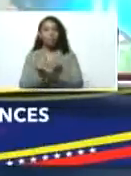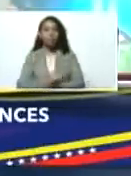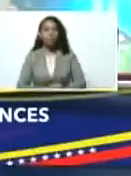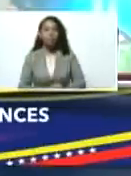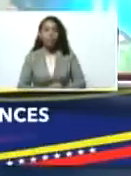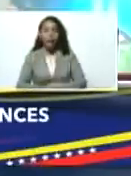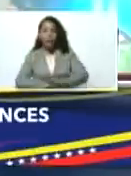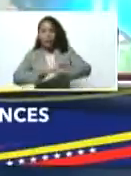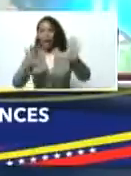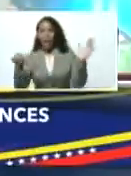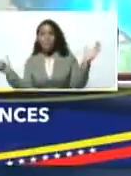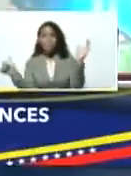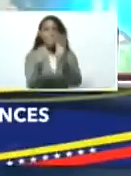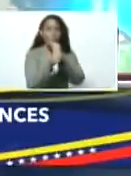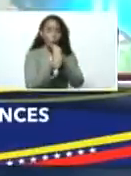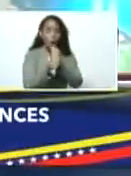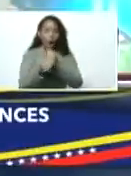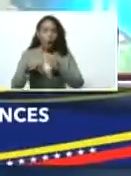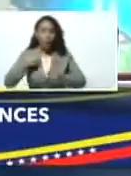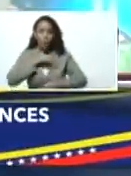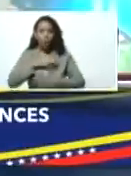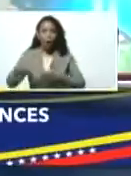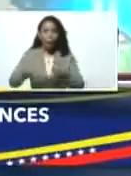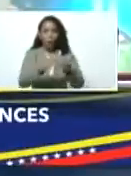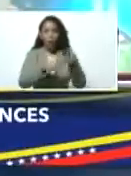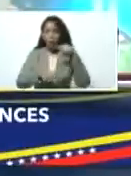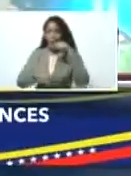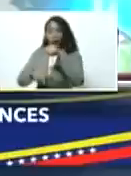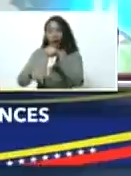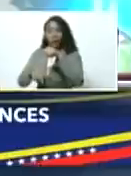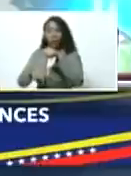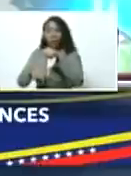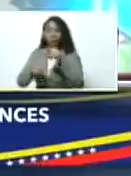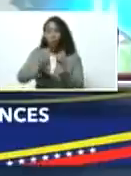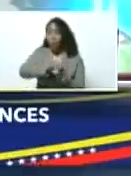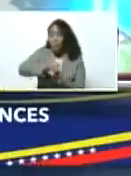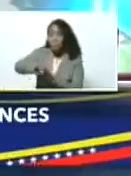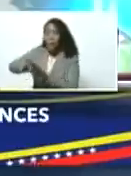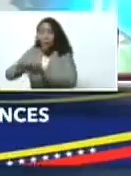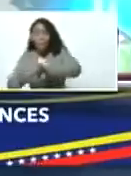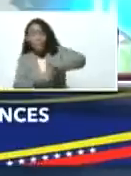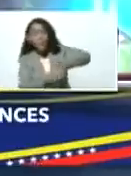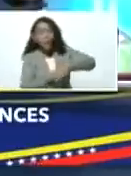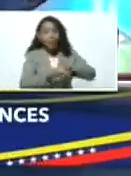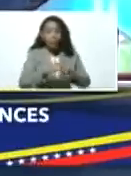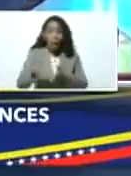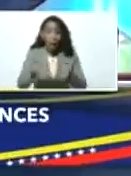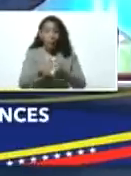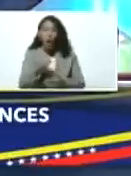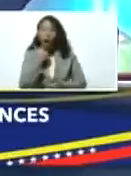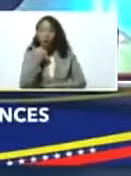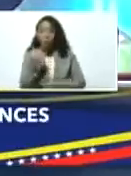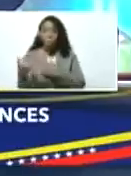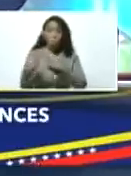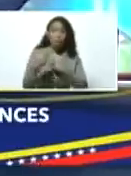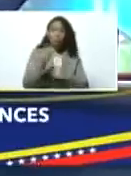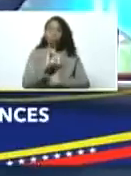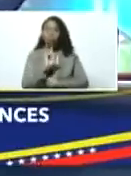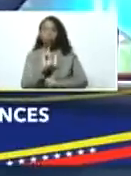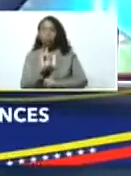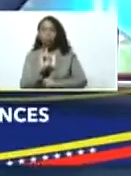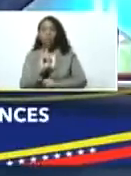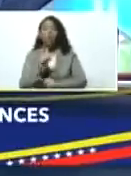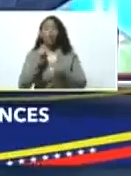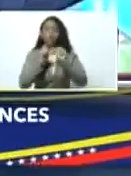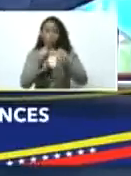Ya conseguimos nuestro camino, y de ahí, mira, no nos aparta de ese camino nadie. Seguiremos protestando los